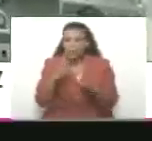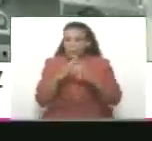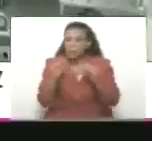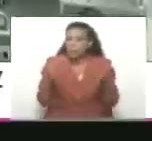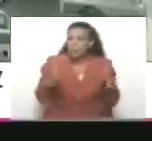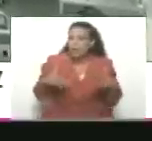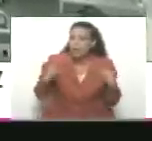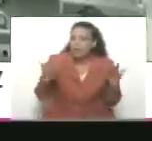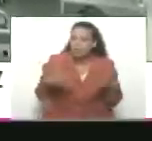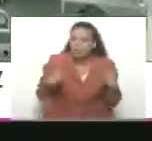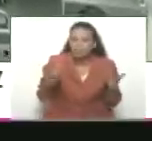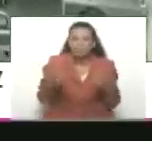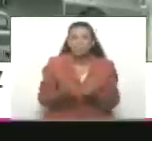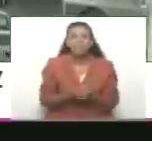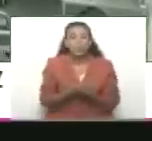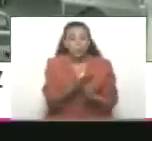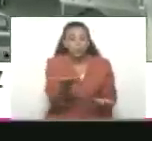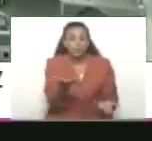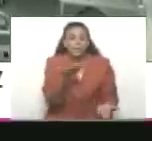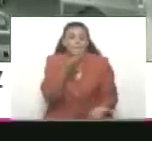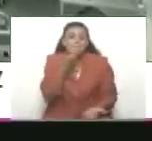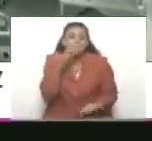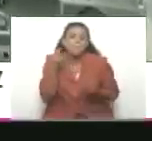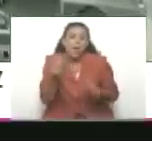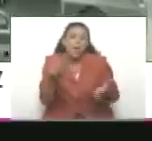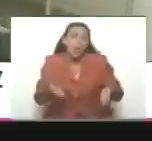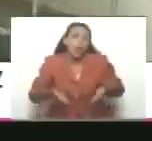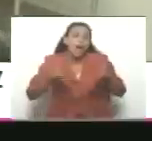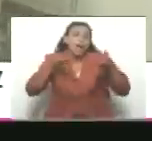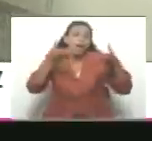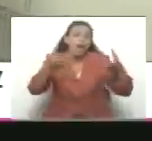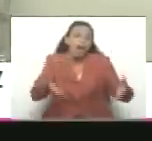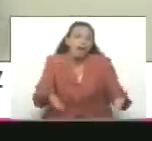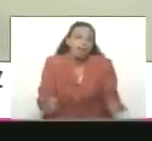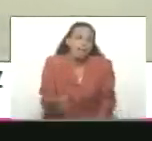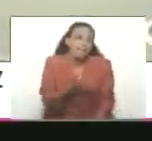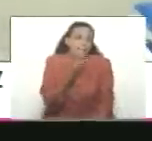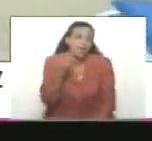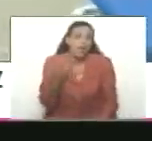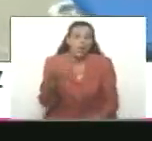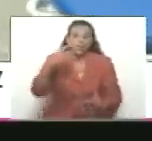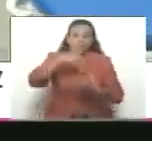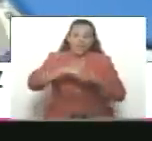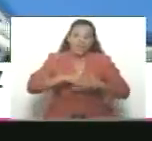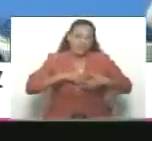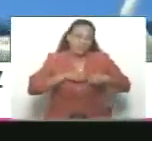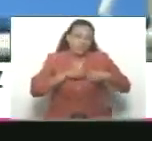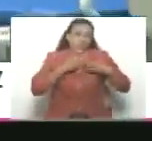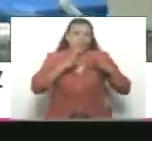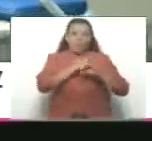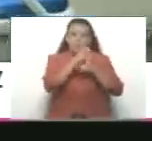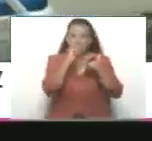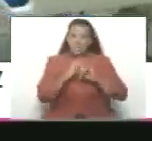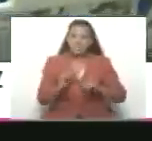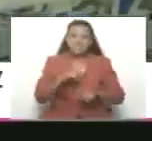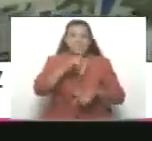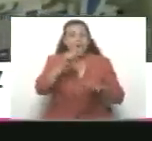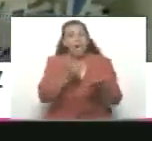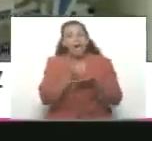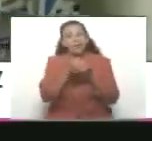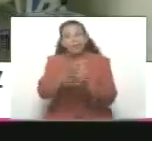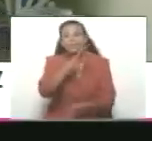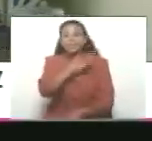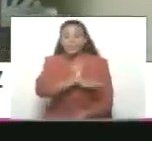contentos porque qué regalo más hermoso esto es parte de la mayor suma de felicidad posible y de la recuperación del bienestar